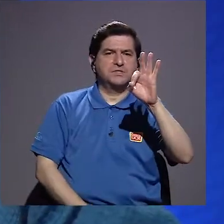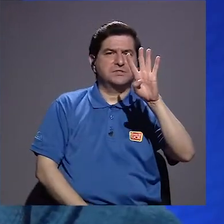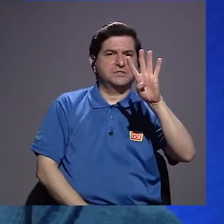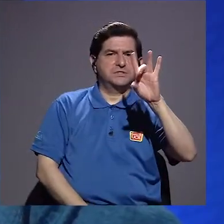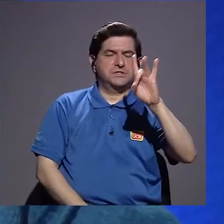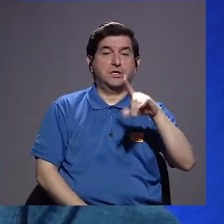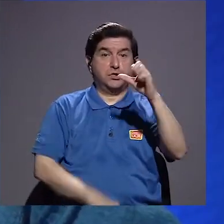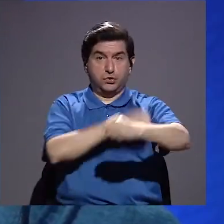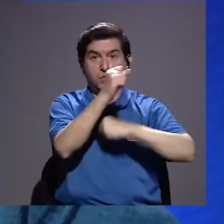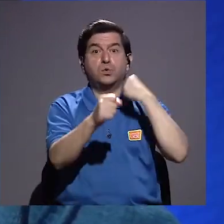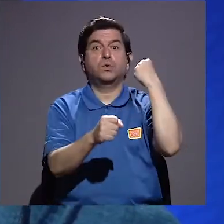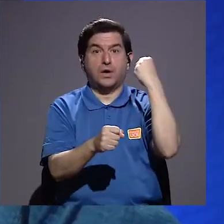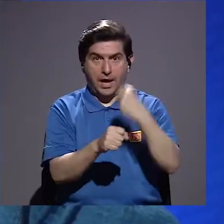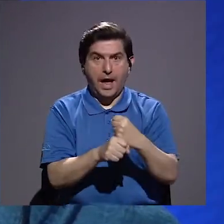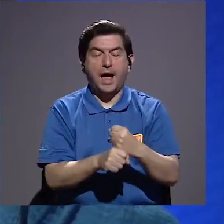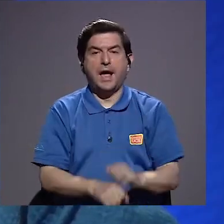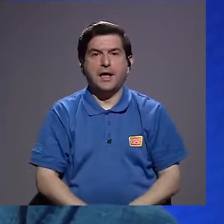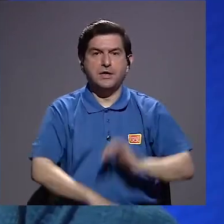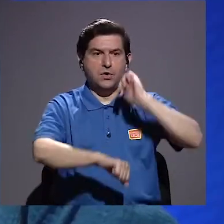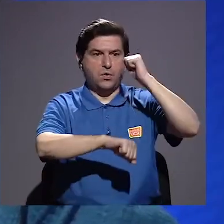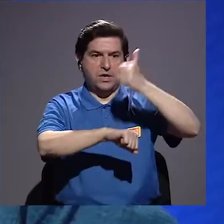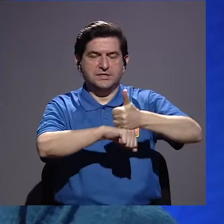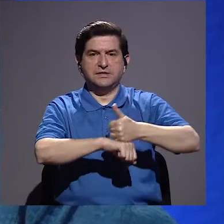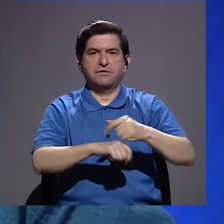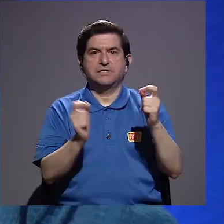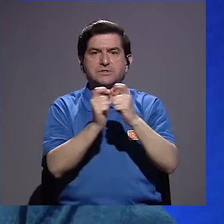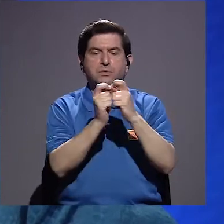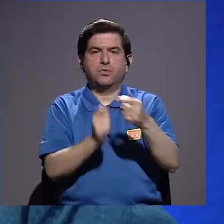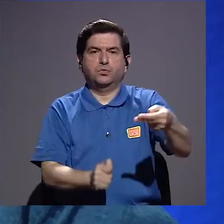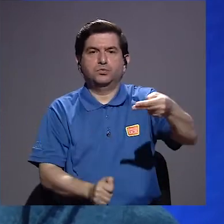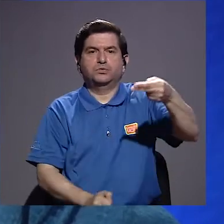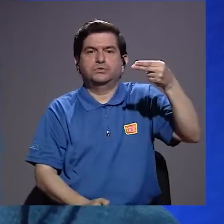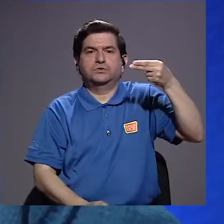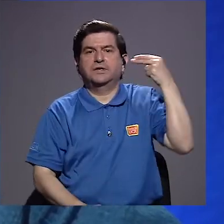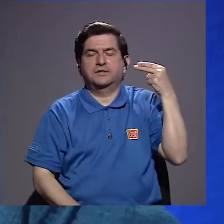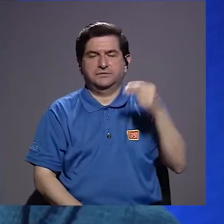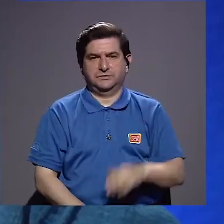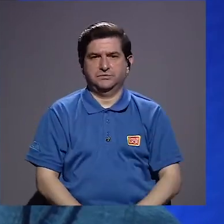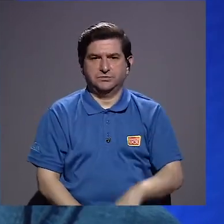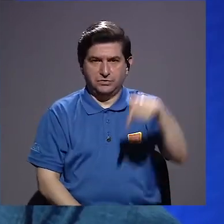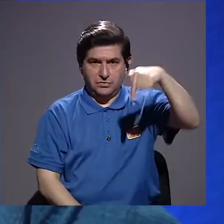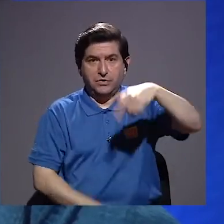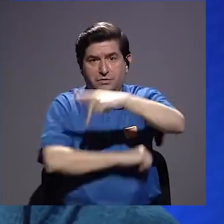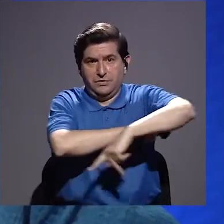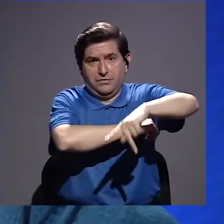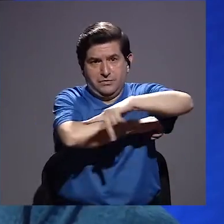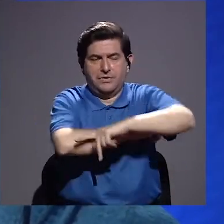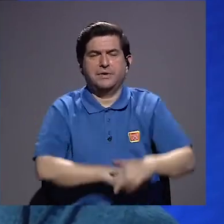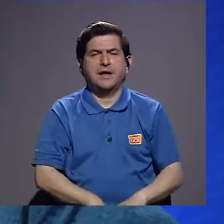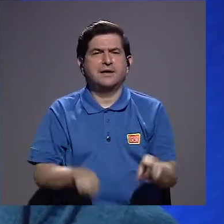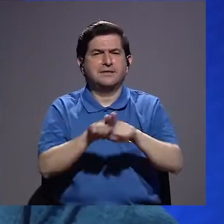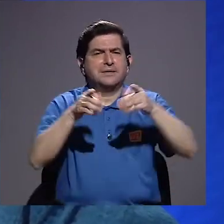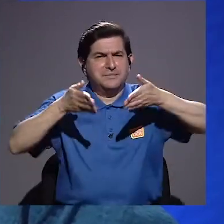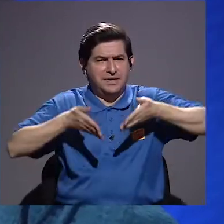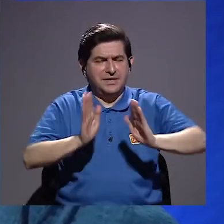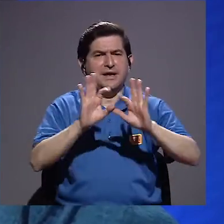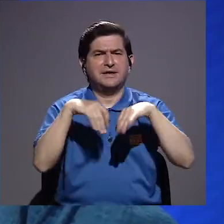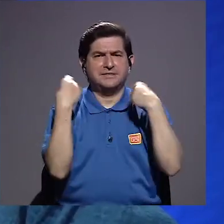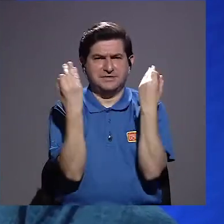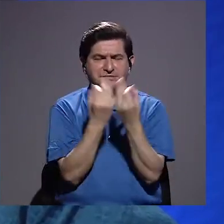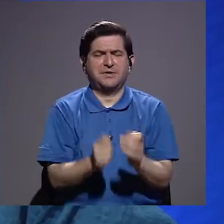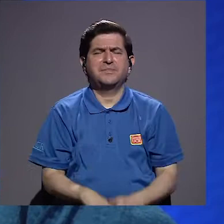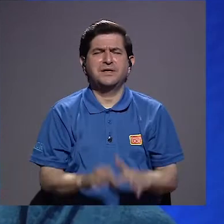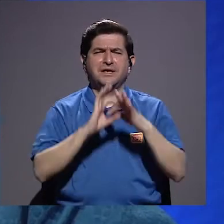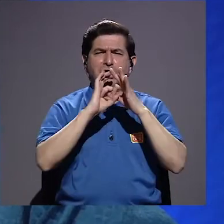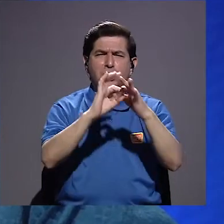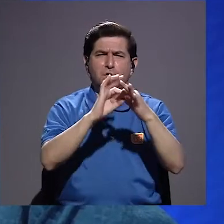un año que sin duda marca un antes y un después en la historia de este país. Nace además en una familia con fuertes